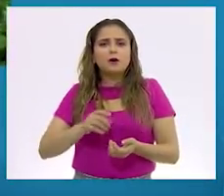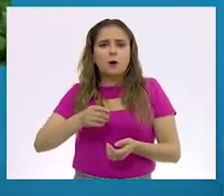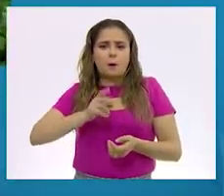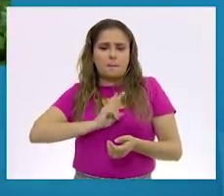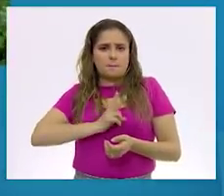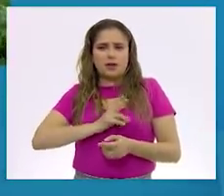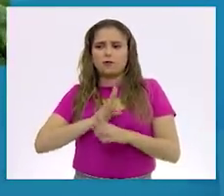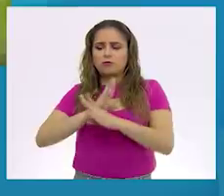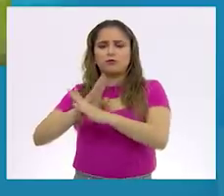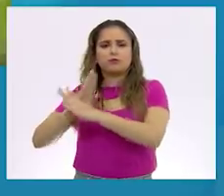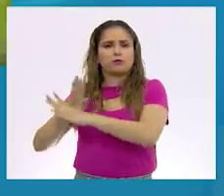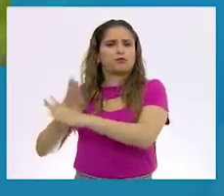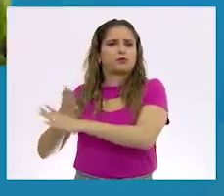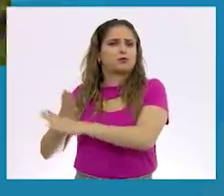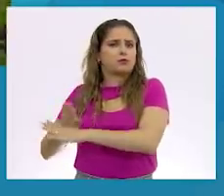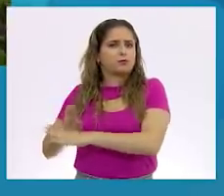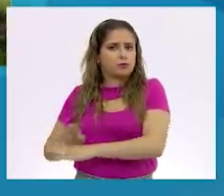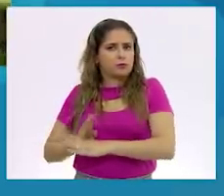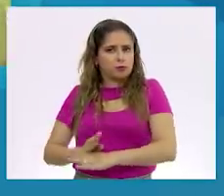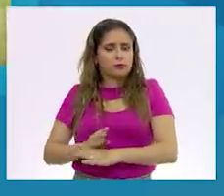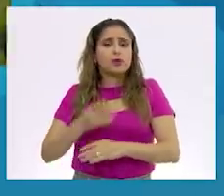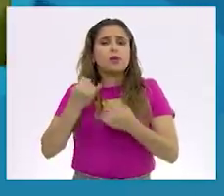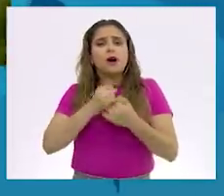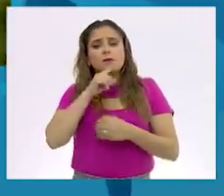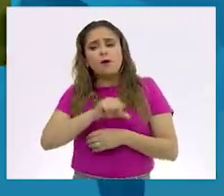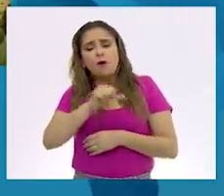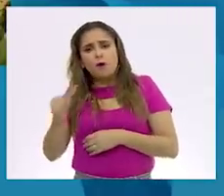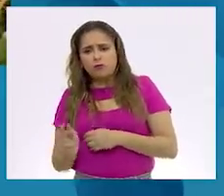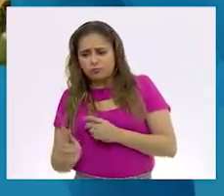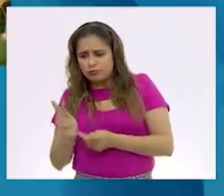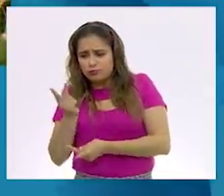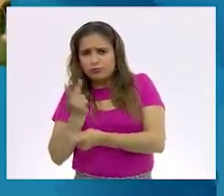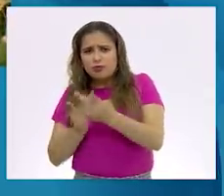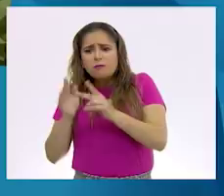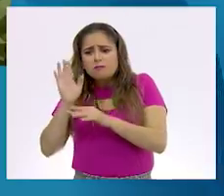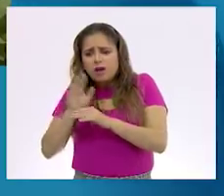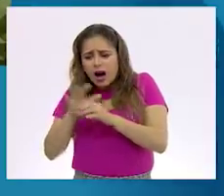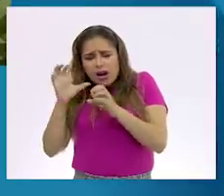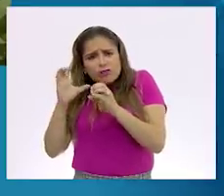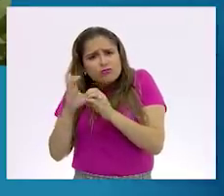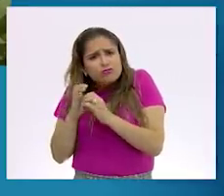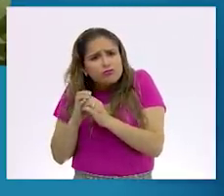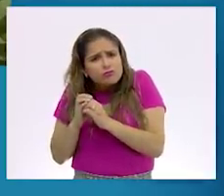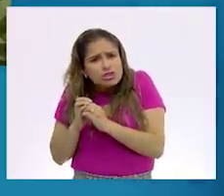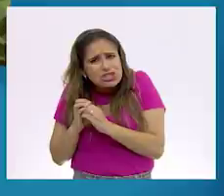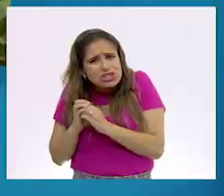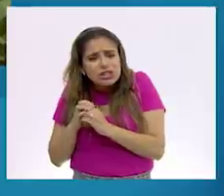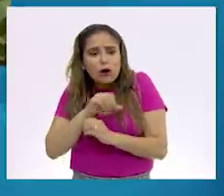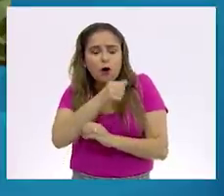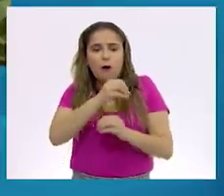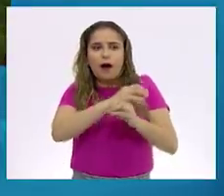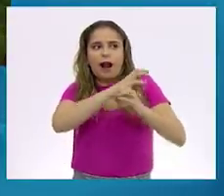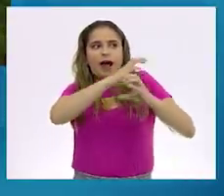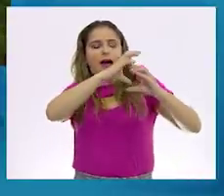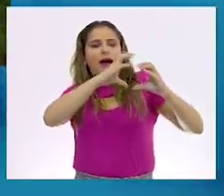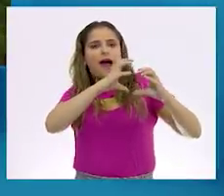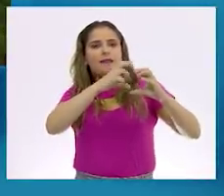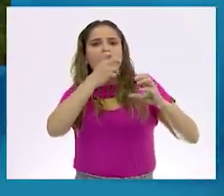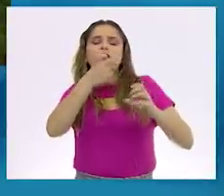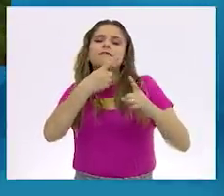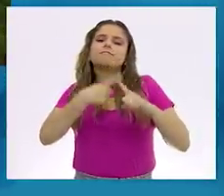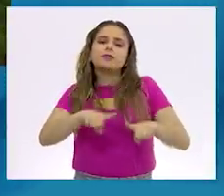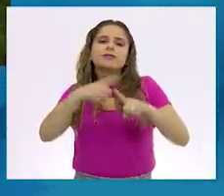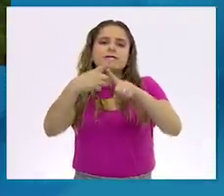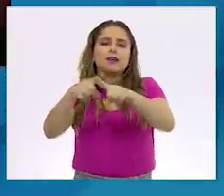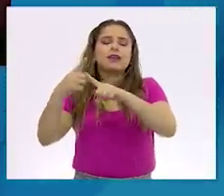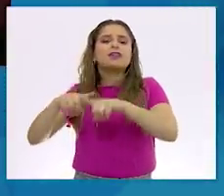pueden heredarse características que no queremos, como frutos más pequeños. Pero volviendo a cruzar a la nueva generación